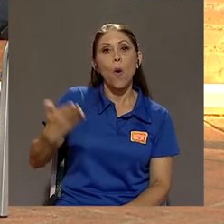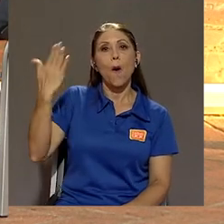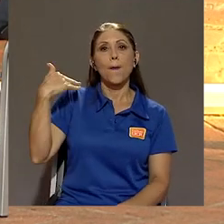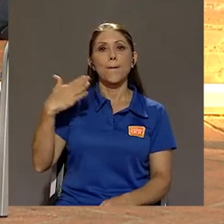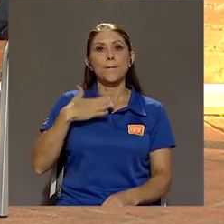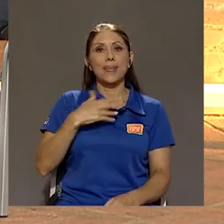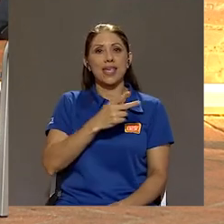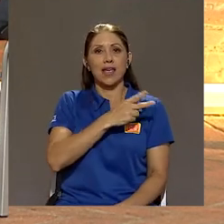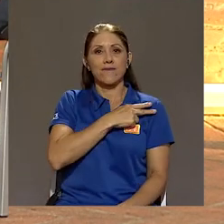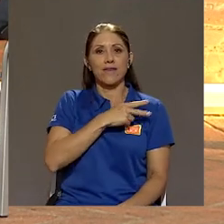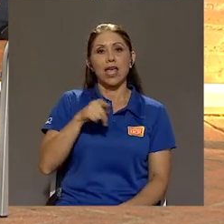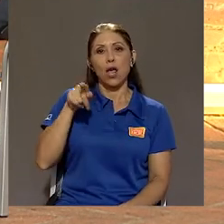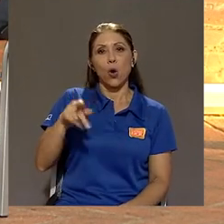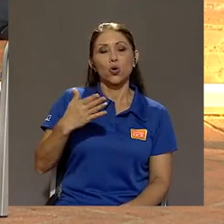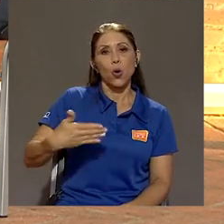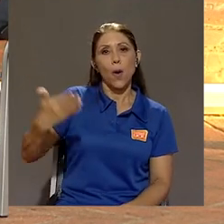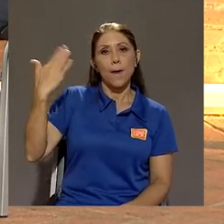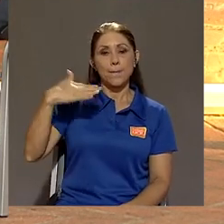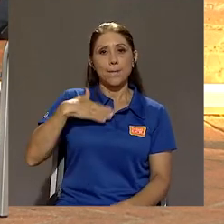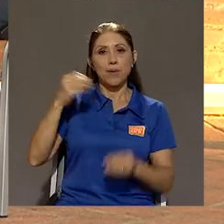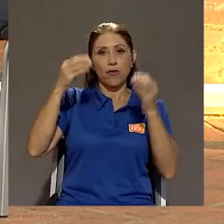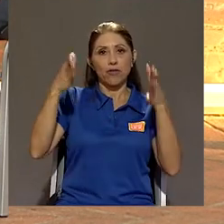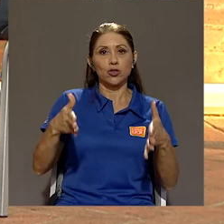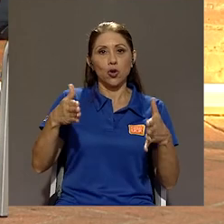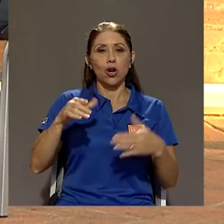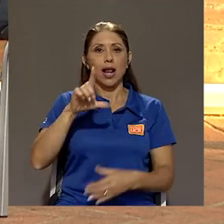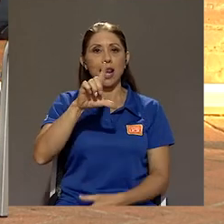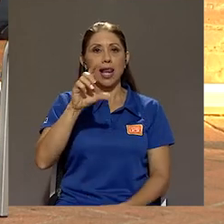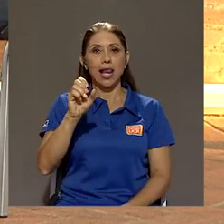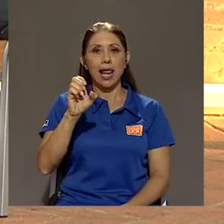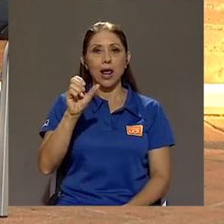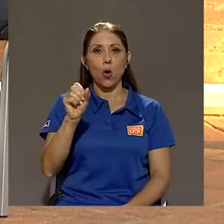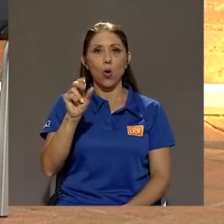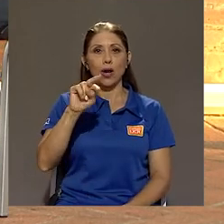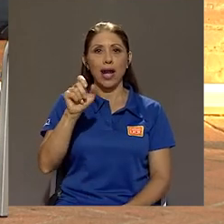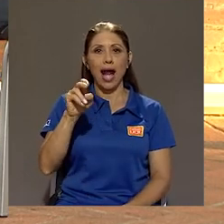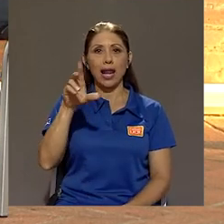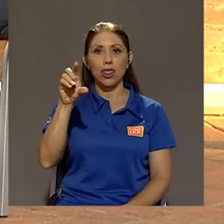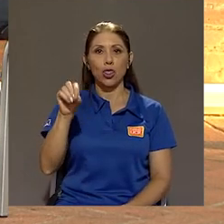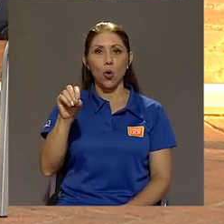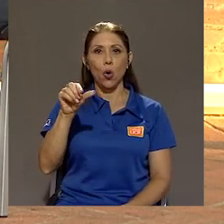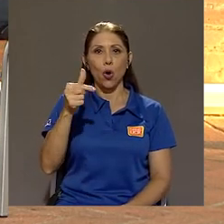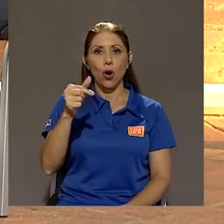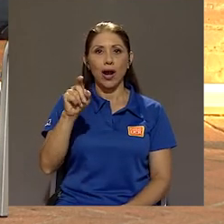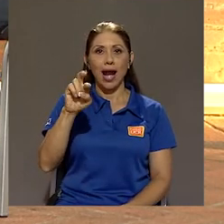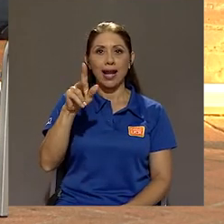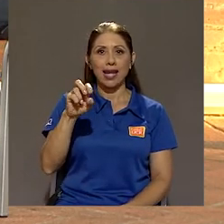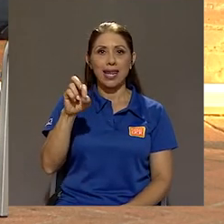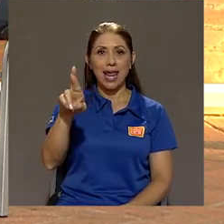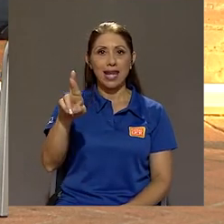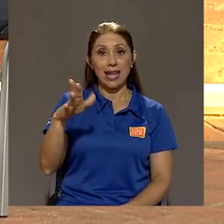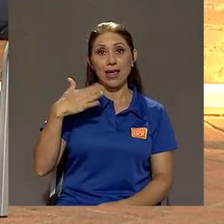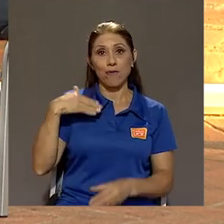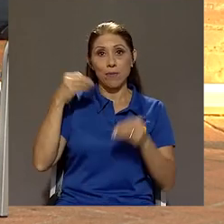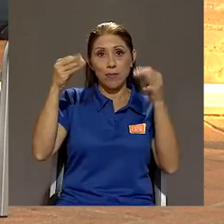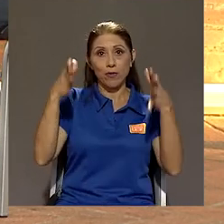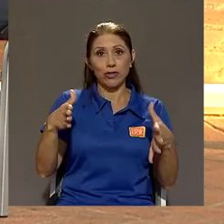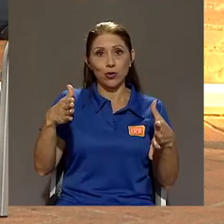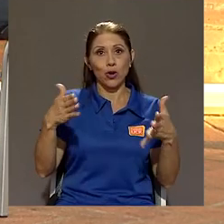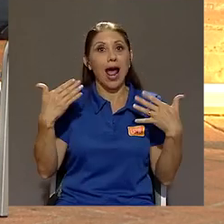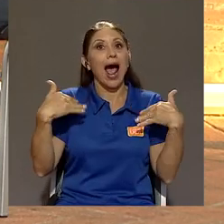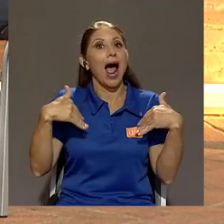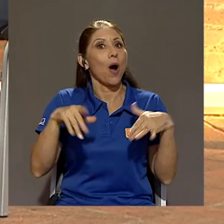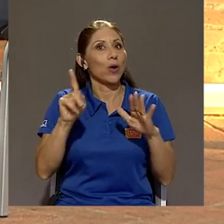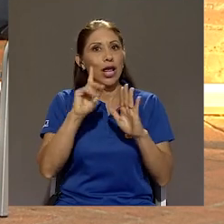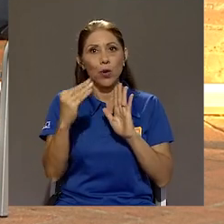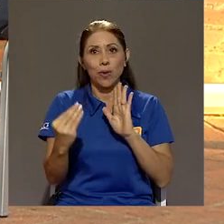uno que fue mi jefe y el otro que fue mi profesor, don Leonardo Garnier, que fue mi profesor, aunque no